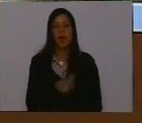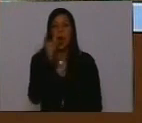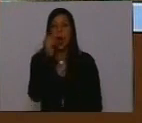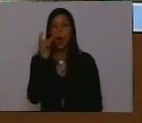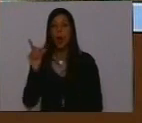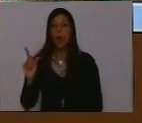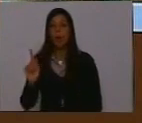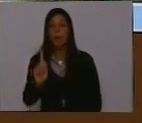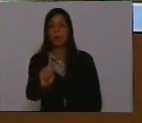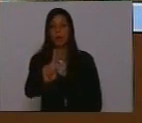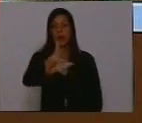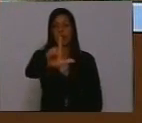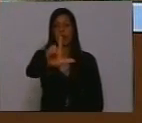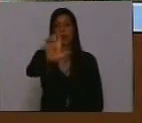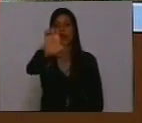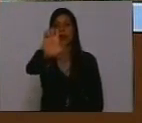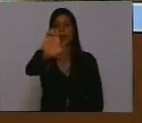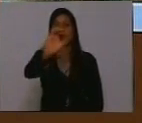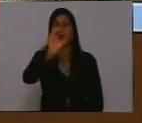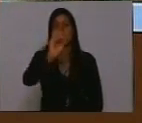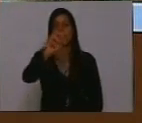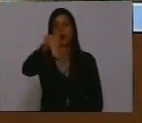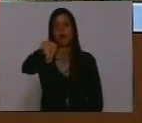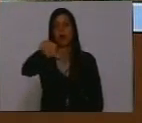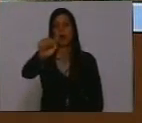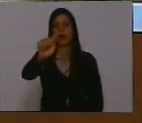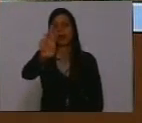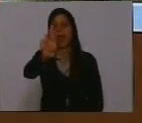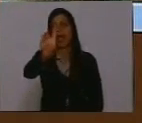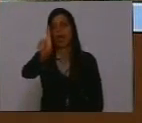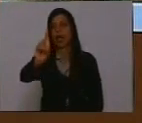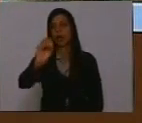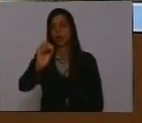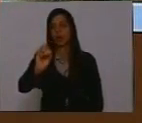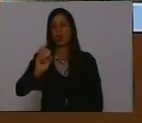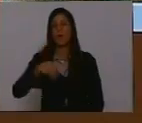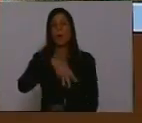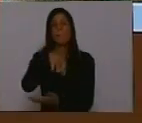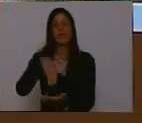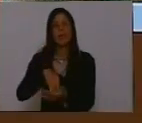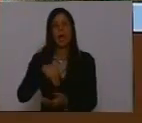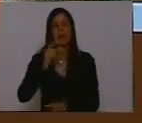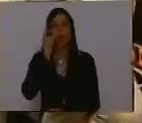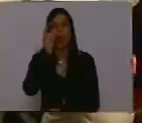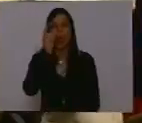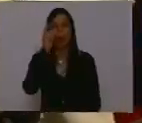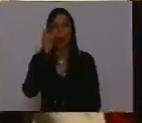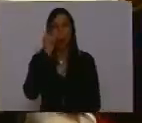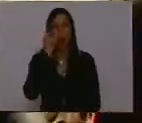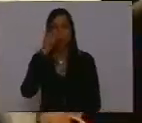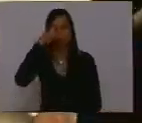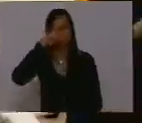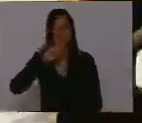Leonardo Montezuna, constituyente por el Estado Miranda, de 28 años de edad.